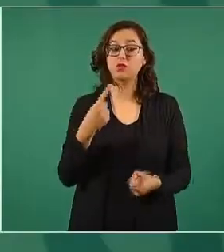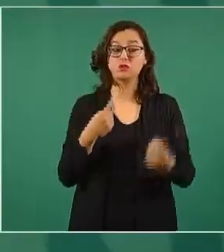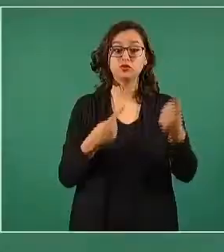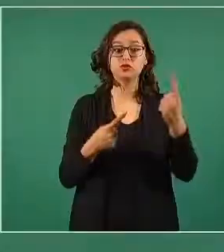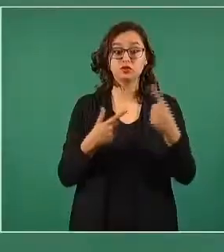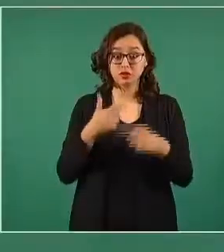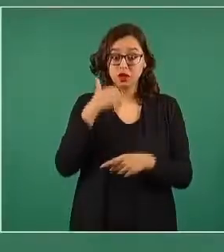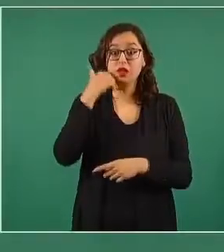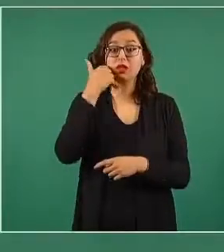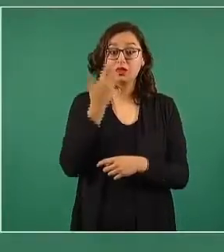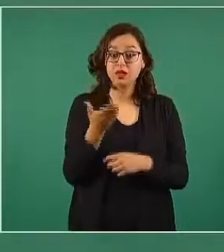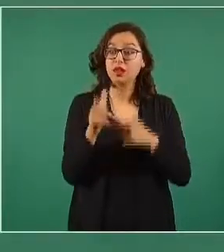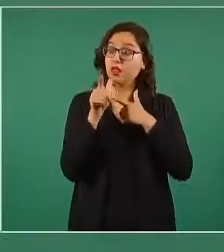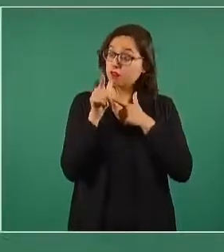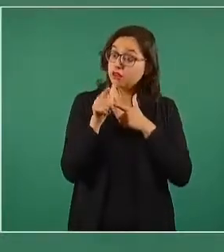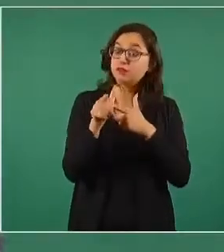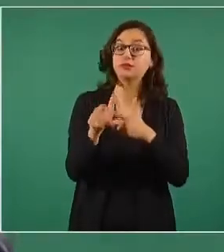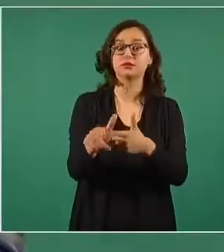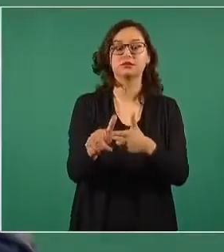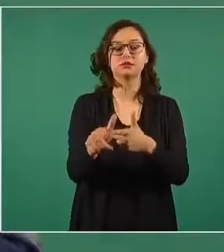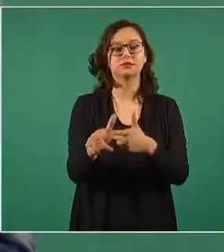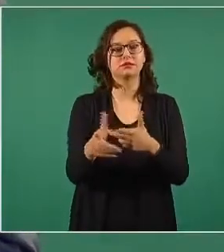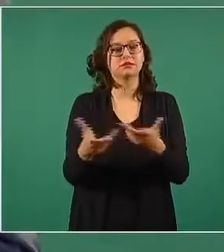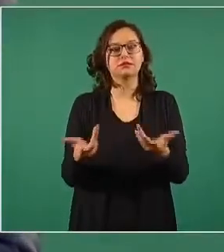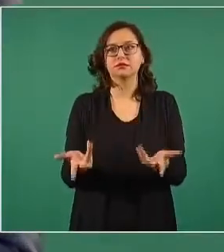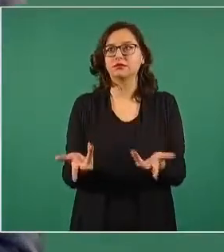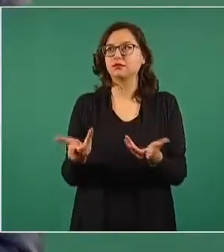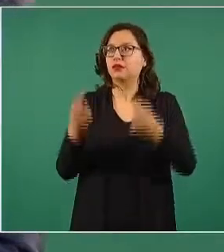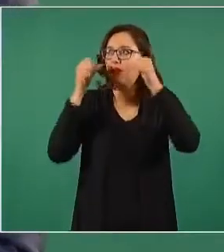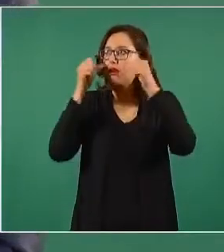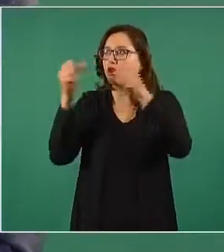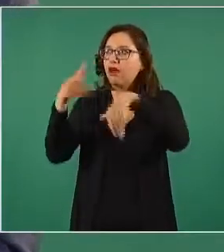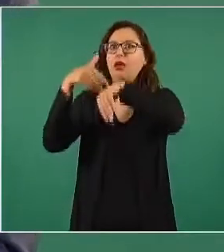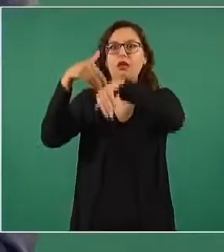haya gobiernos que les hagan caso